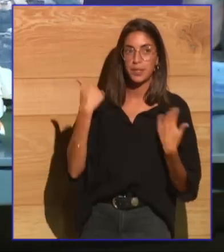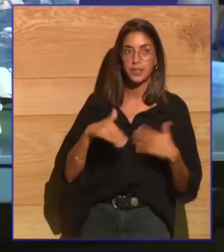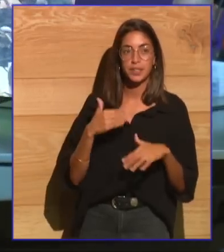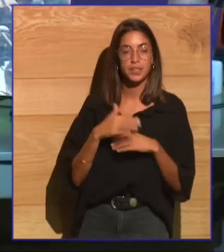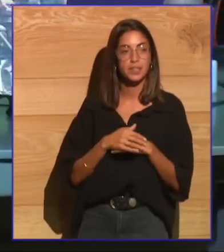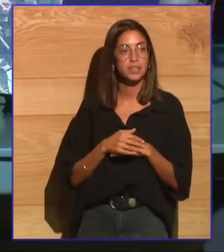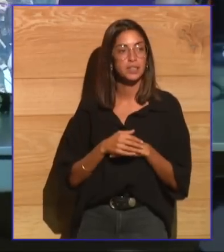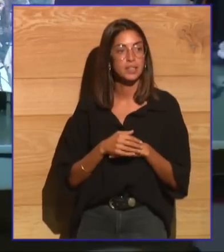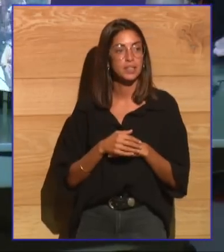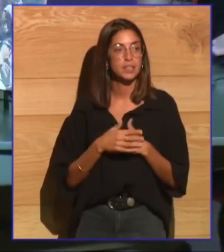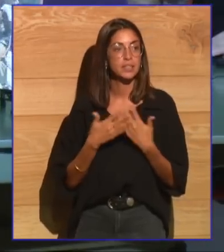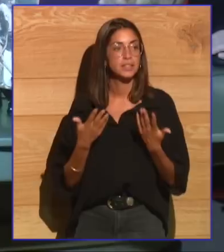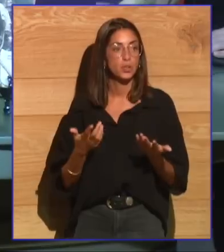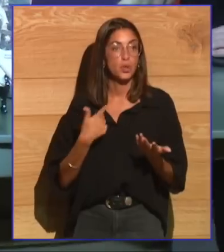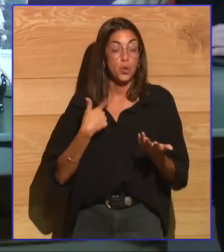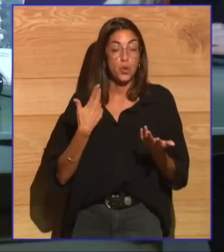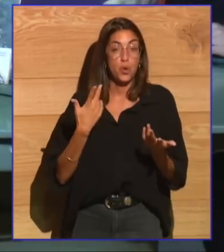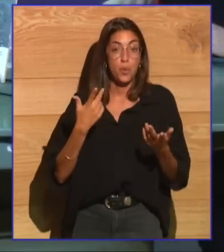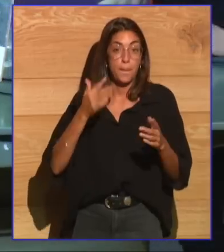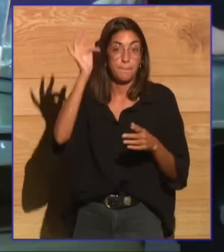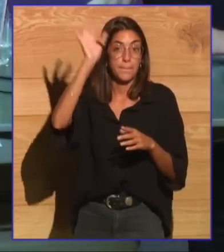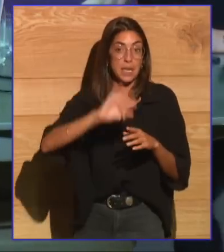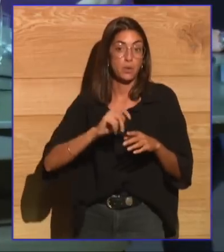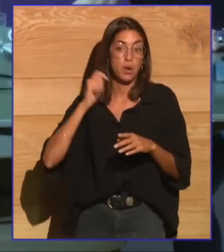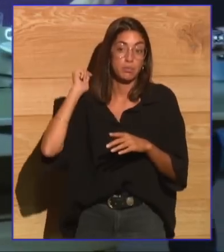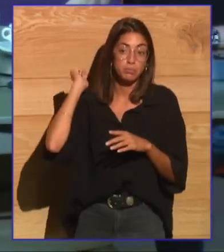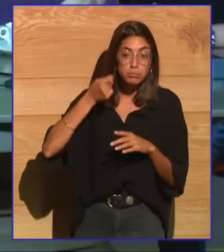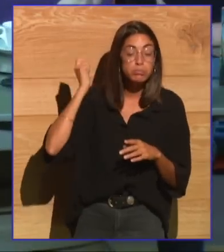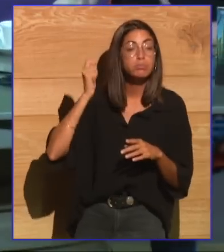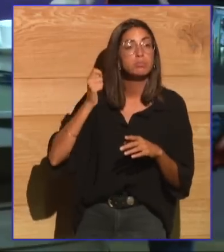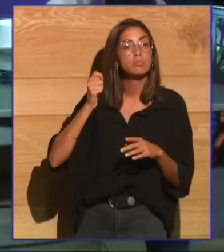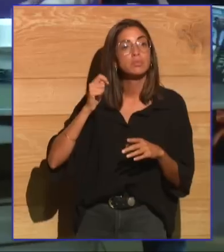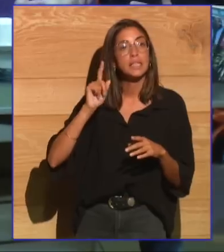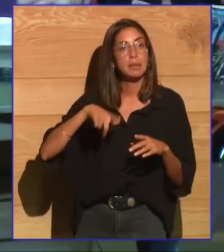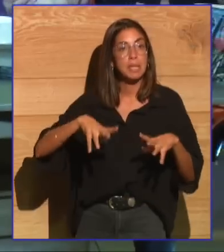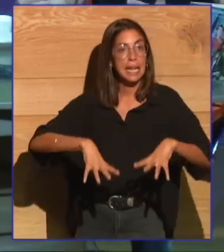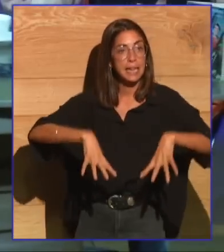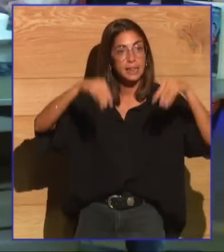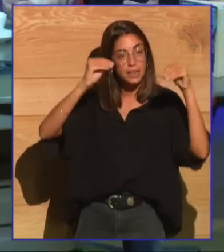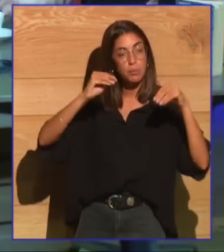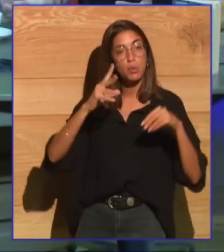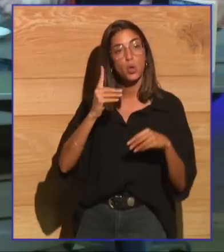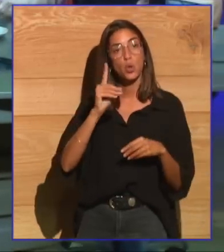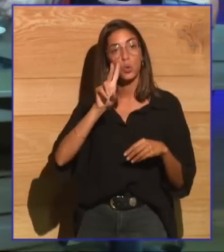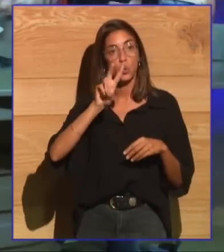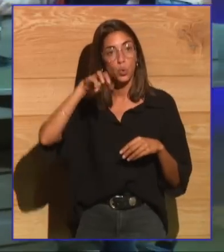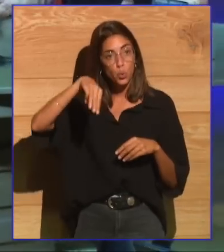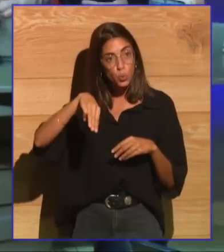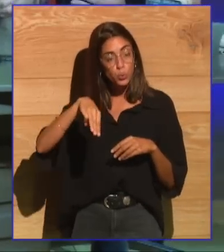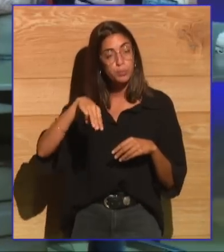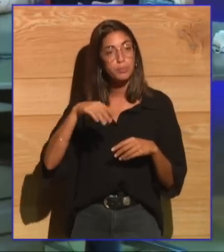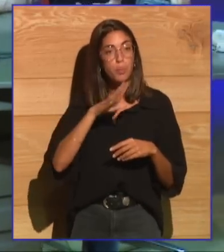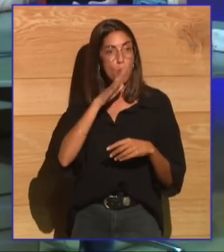la celebérrima indiana jones y el templo de educ porque porque es porque es una